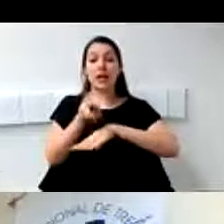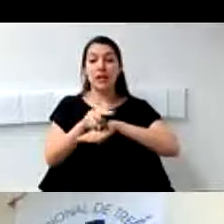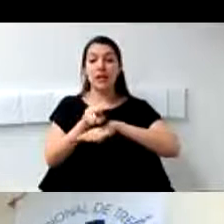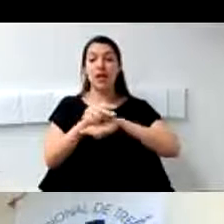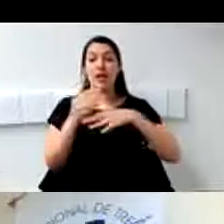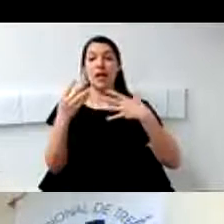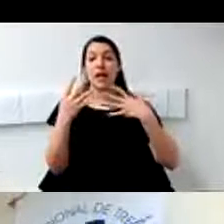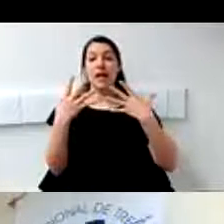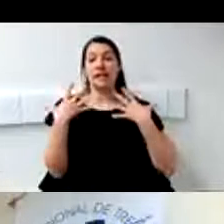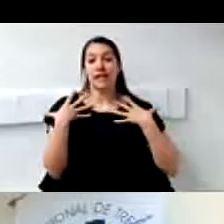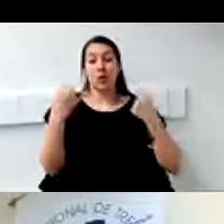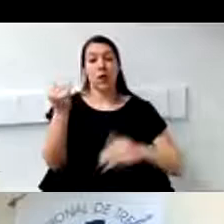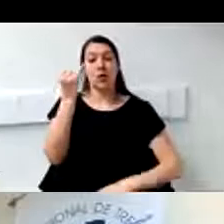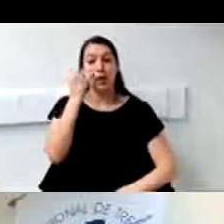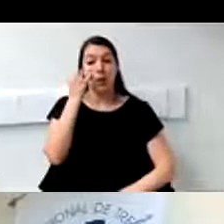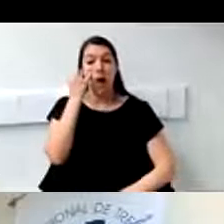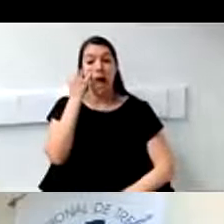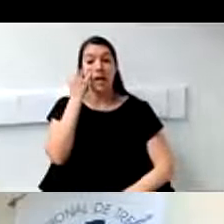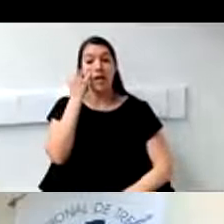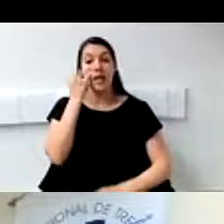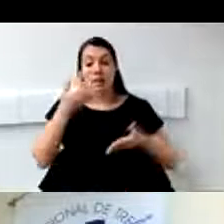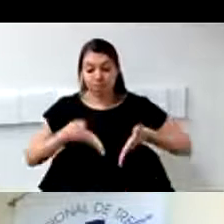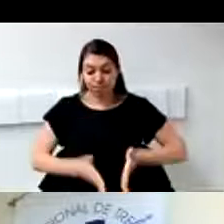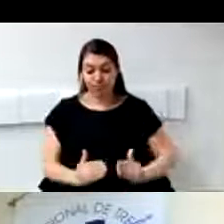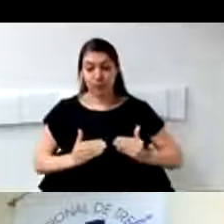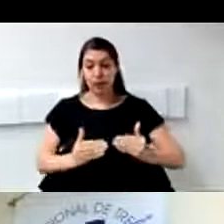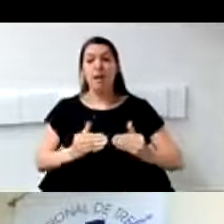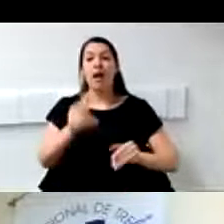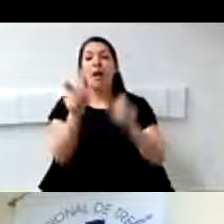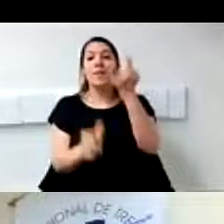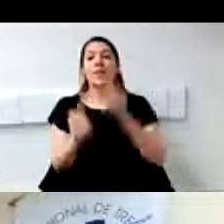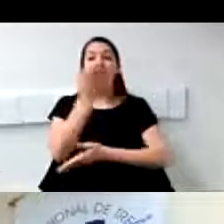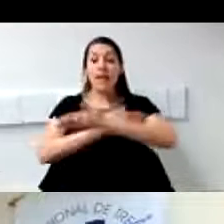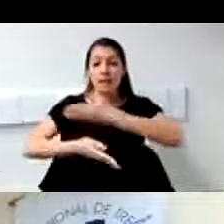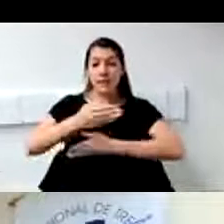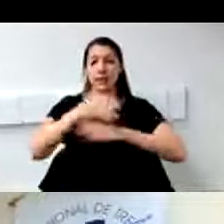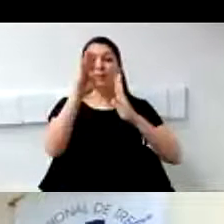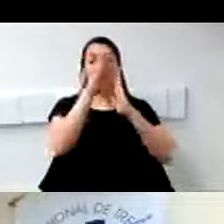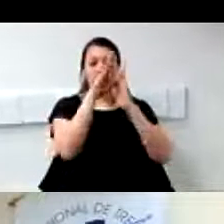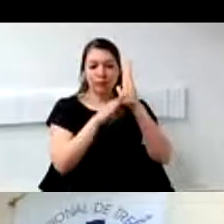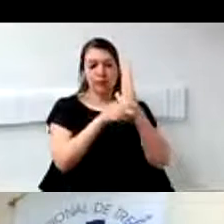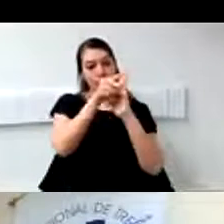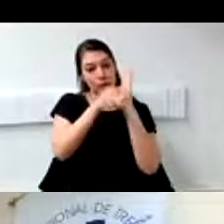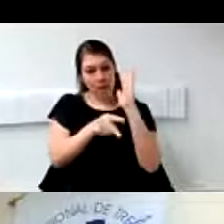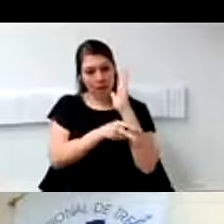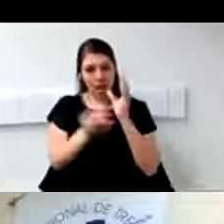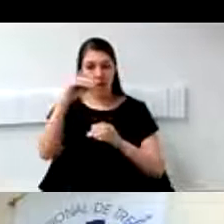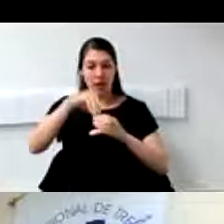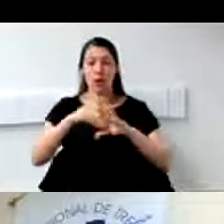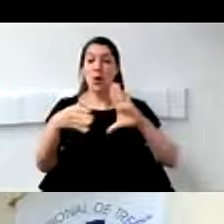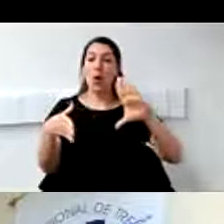sexual y reproductiva para las personas con discapacidad es una guía normativa del Ministerio